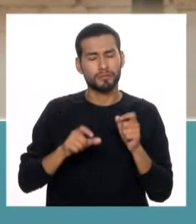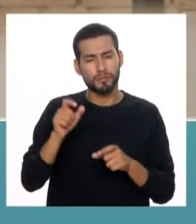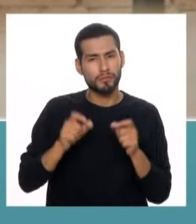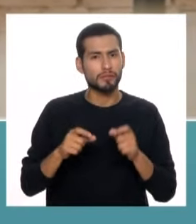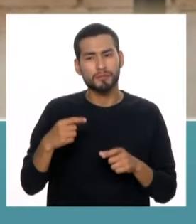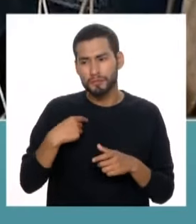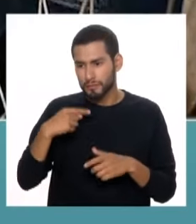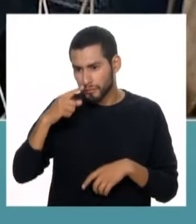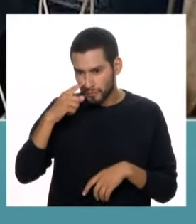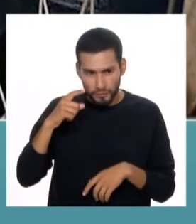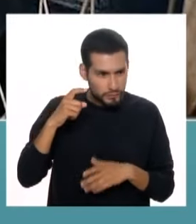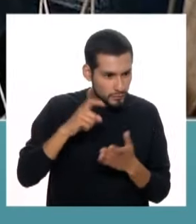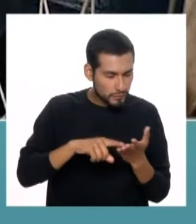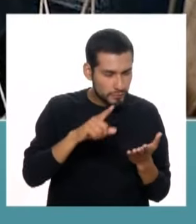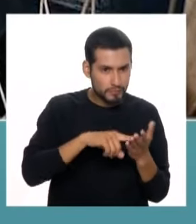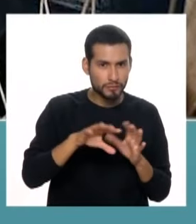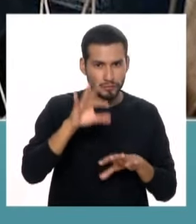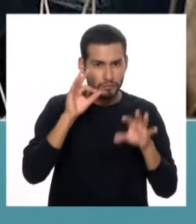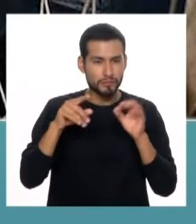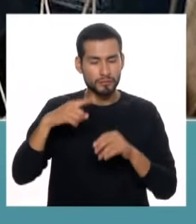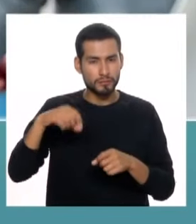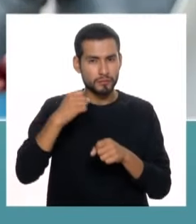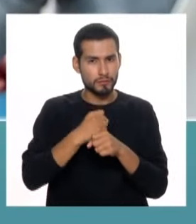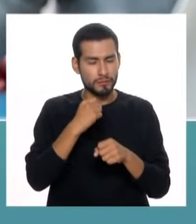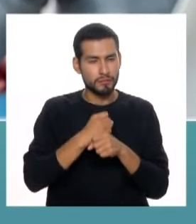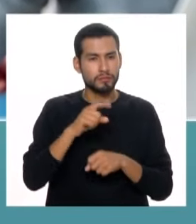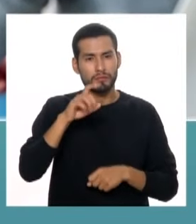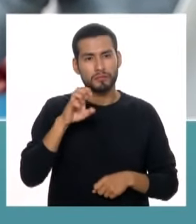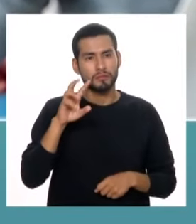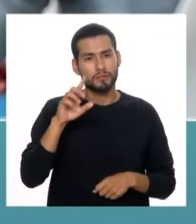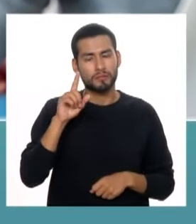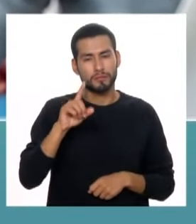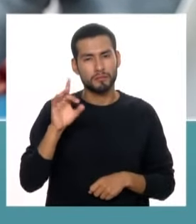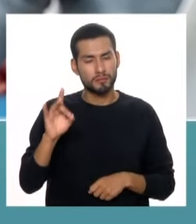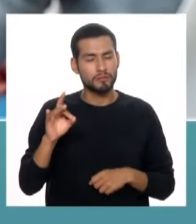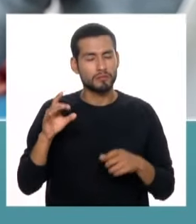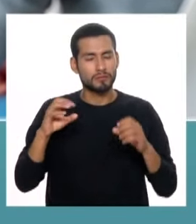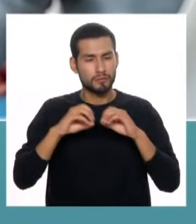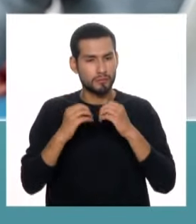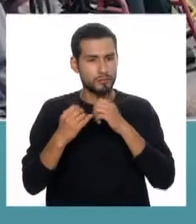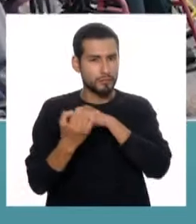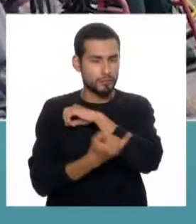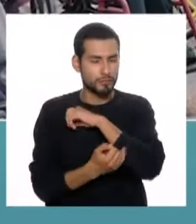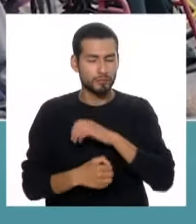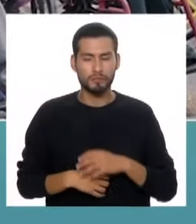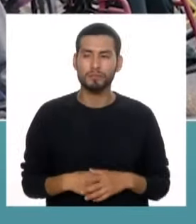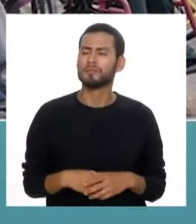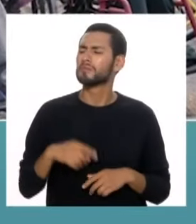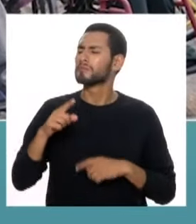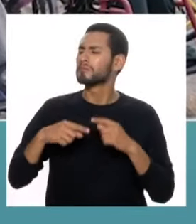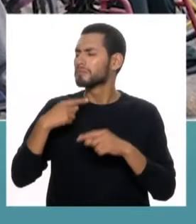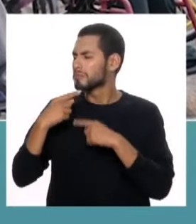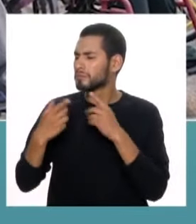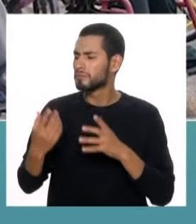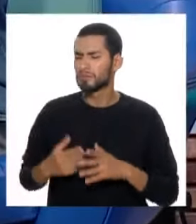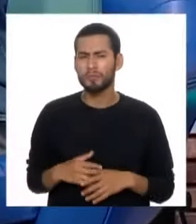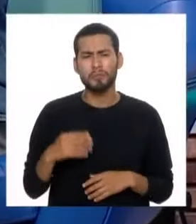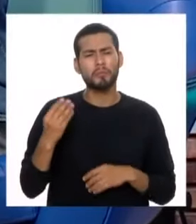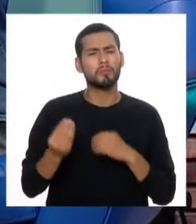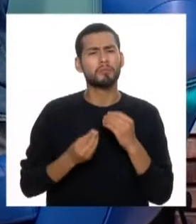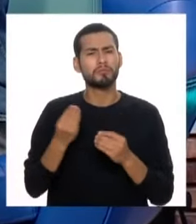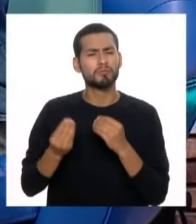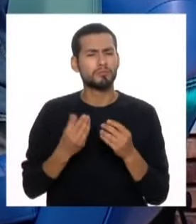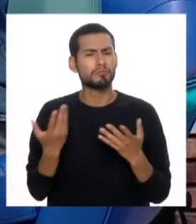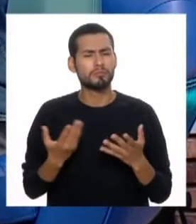hemos identificado que trabajan en estas 118 instituciones. ¿Y qué es lo que le dicen? O sea, ¿por qué